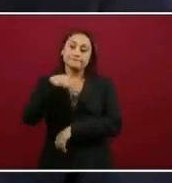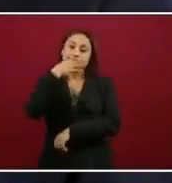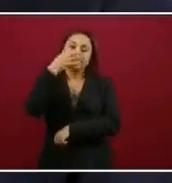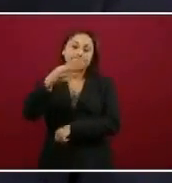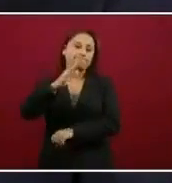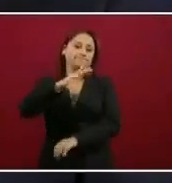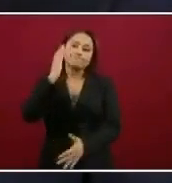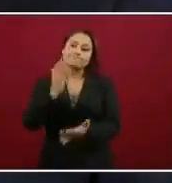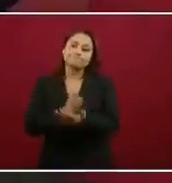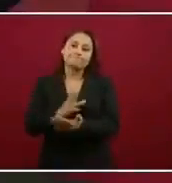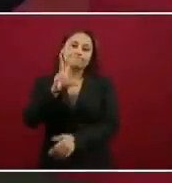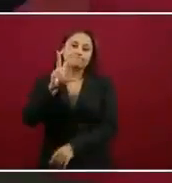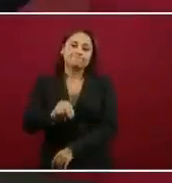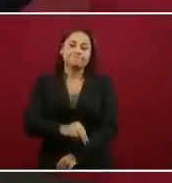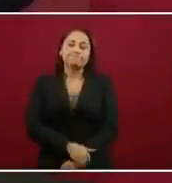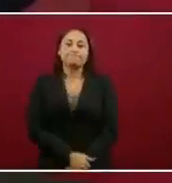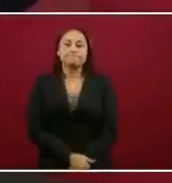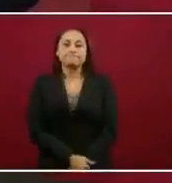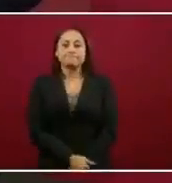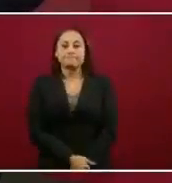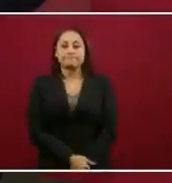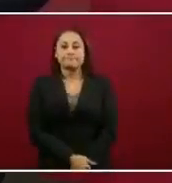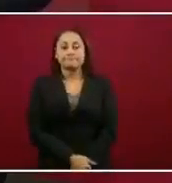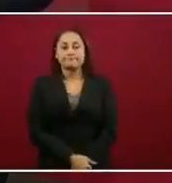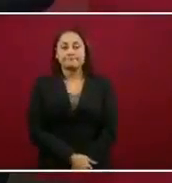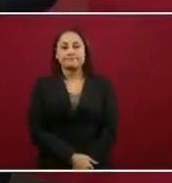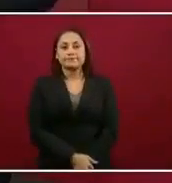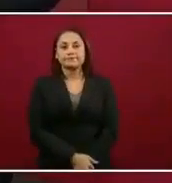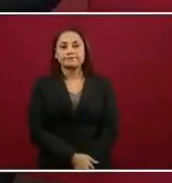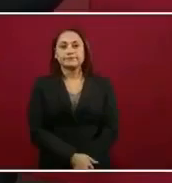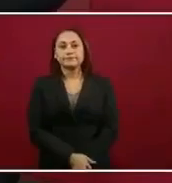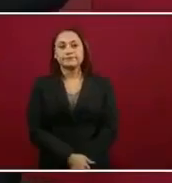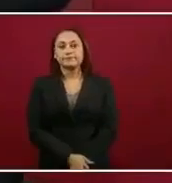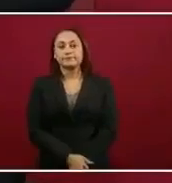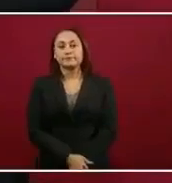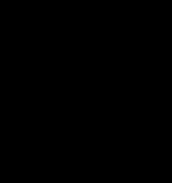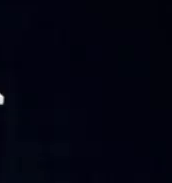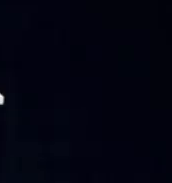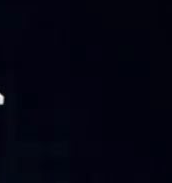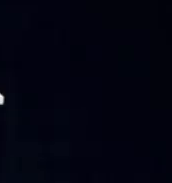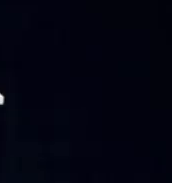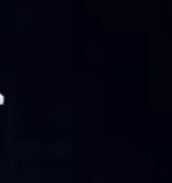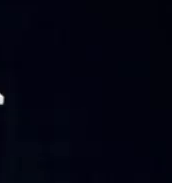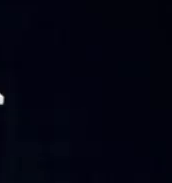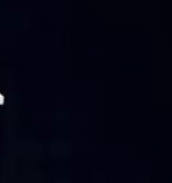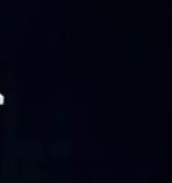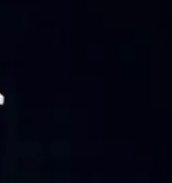Ah, pero resulta de que...